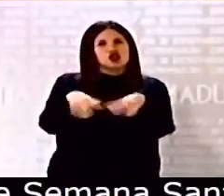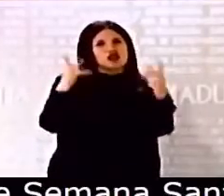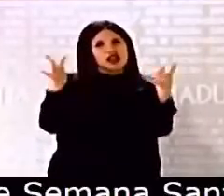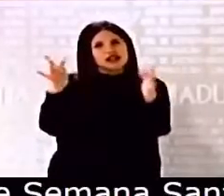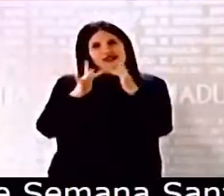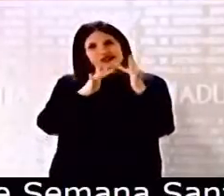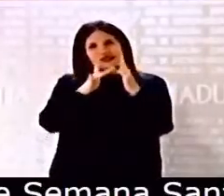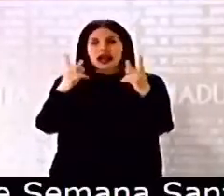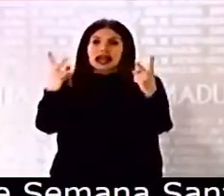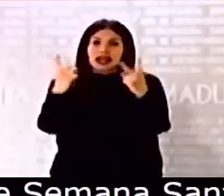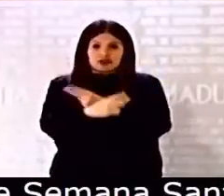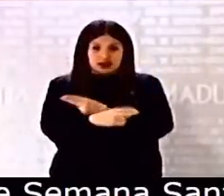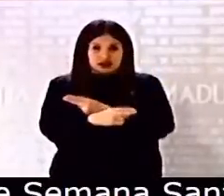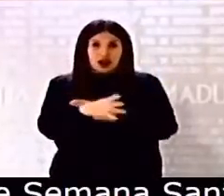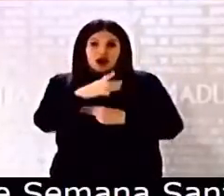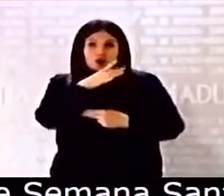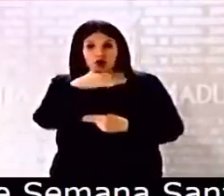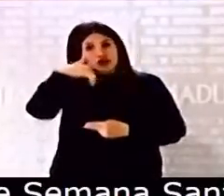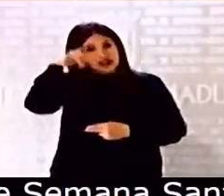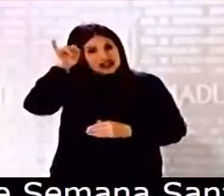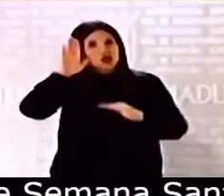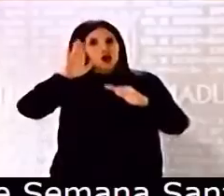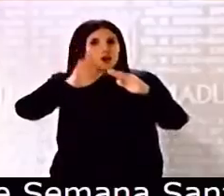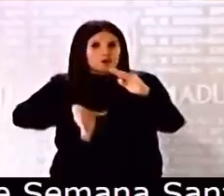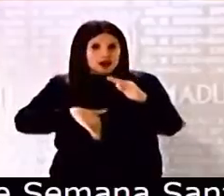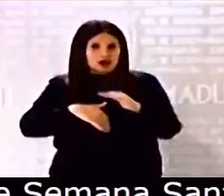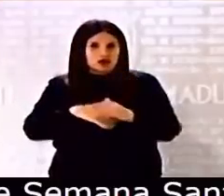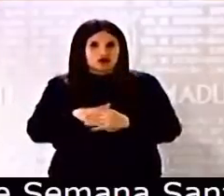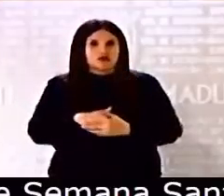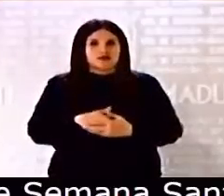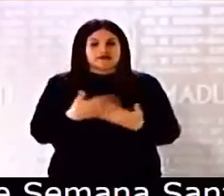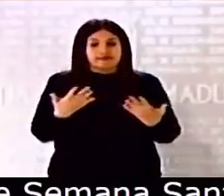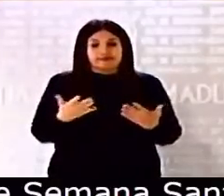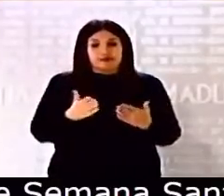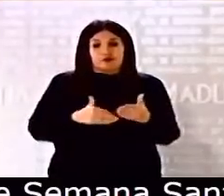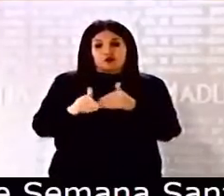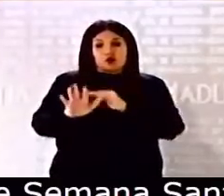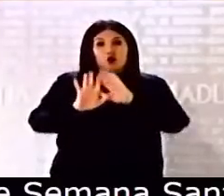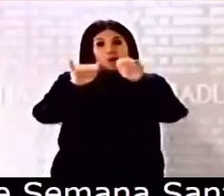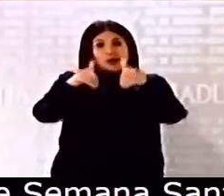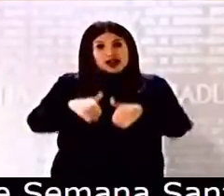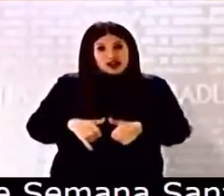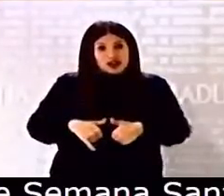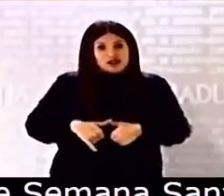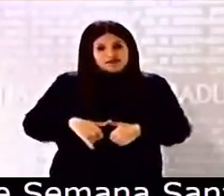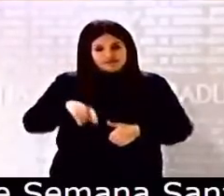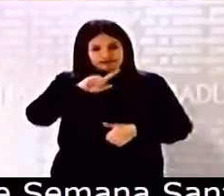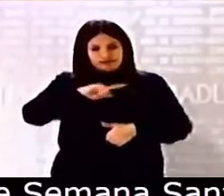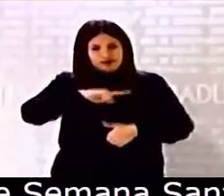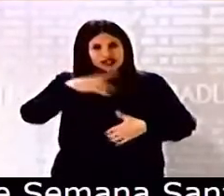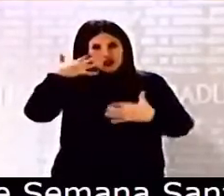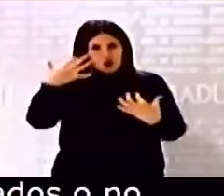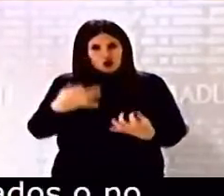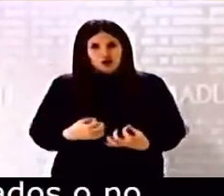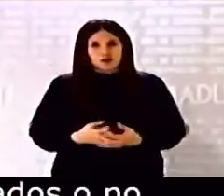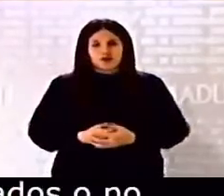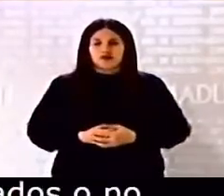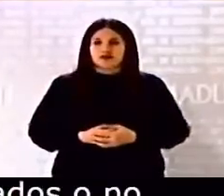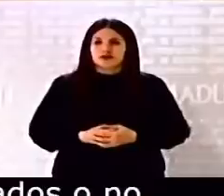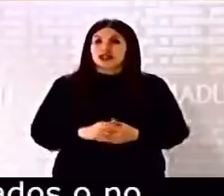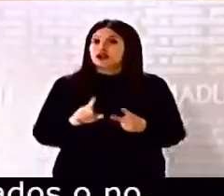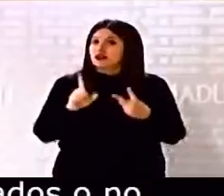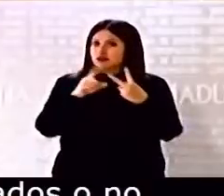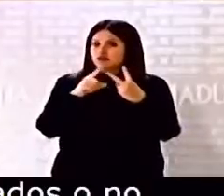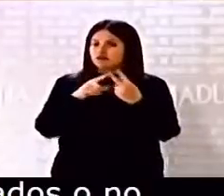contagien, y en el momento de venir no sepan si están contagiados o no están contagiados. En segundo lugar, que